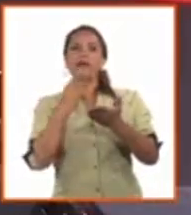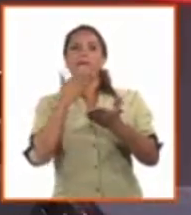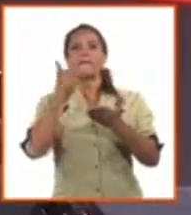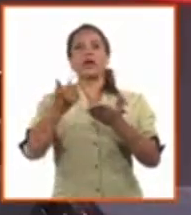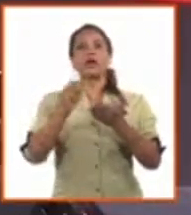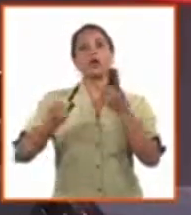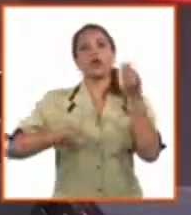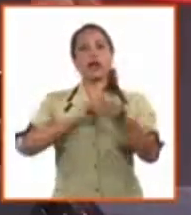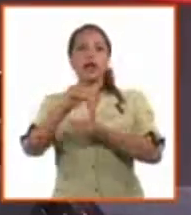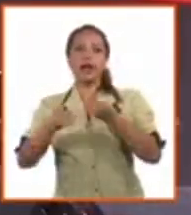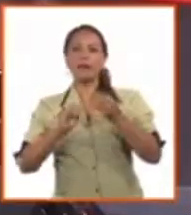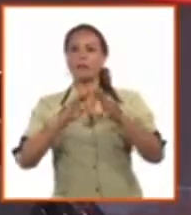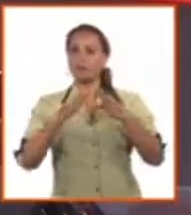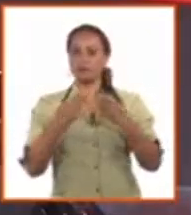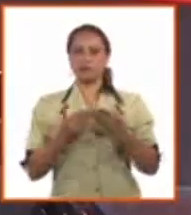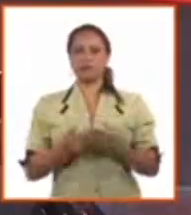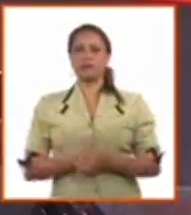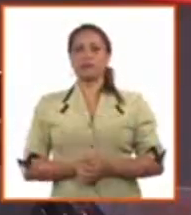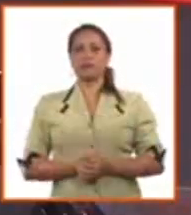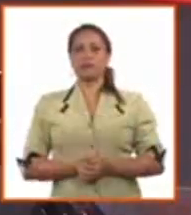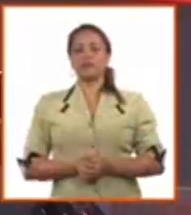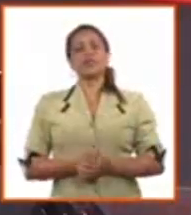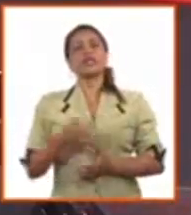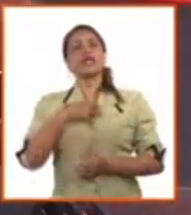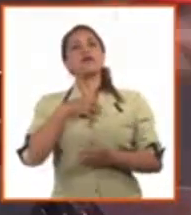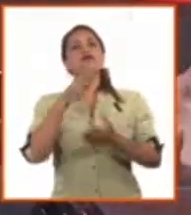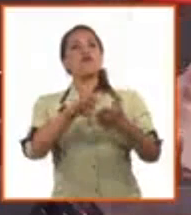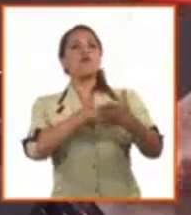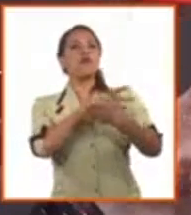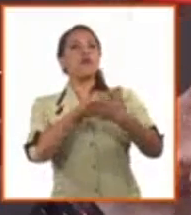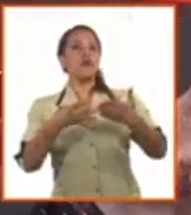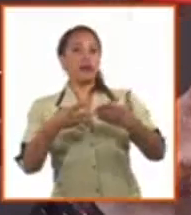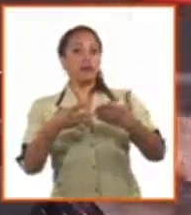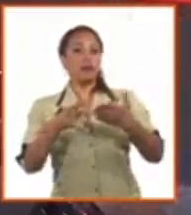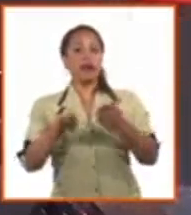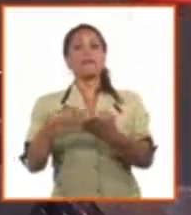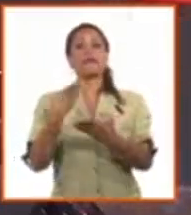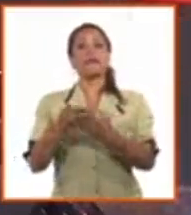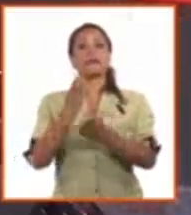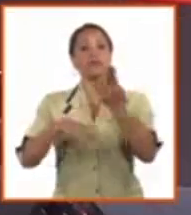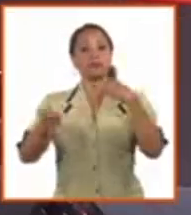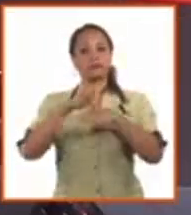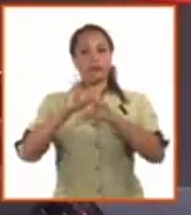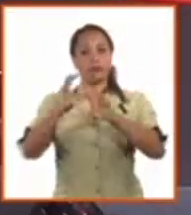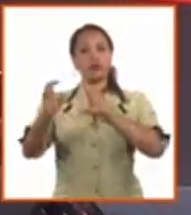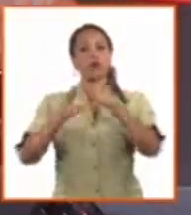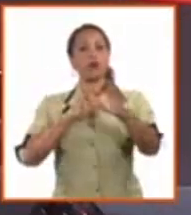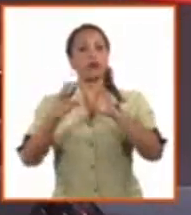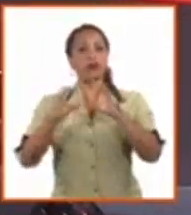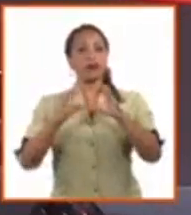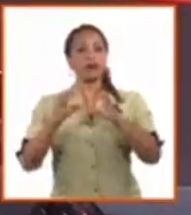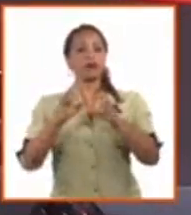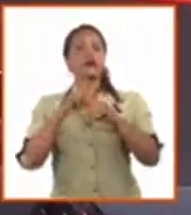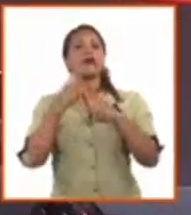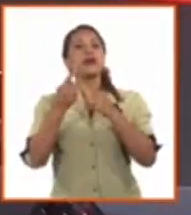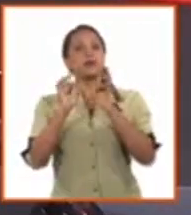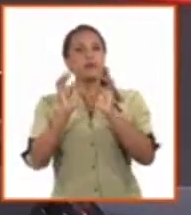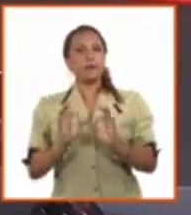una mejor remuneración hay un modelo que a propuesta del ministerio de comunicaciones